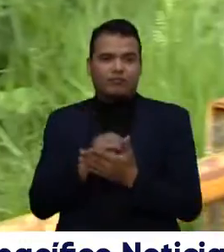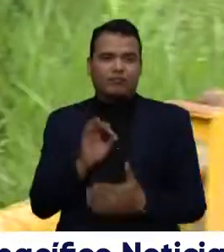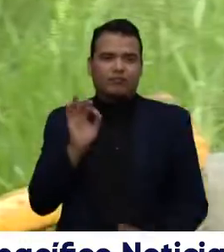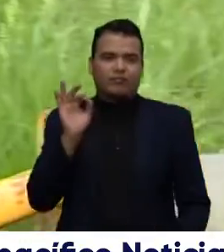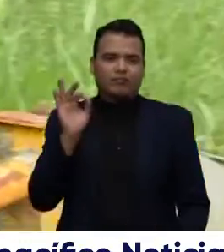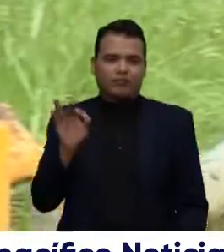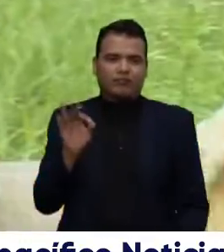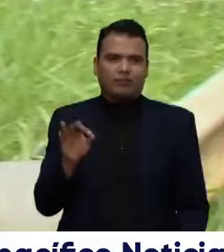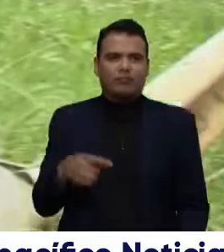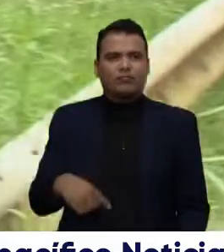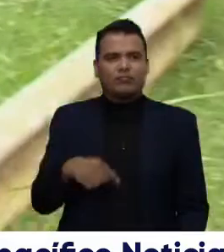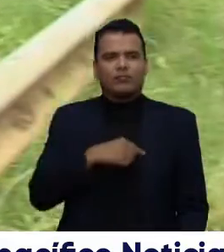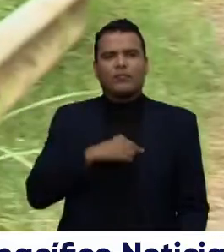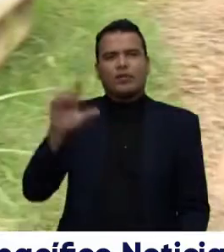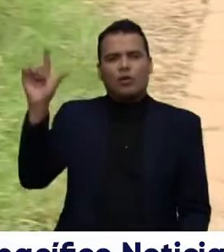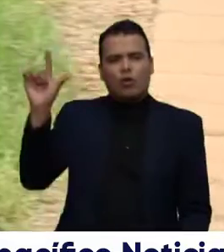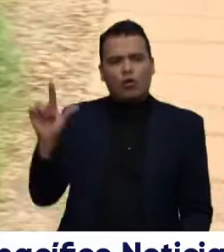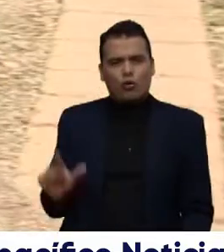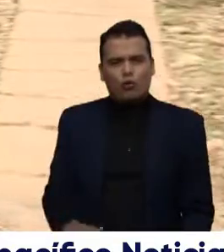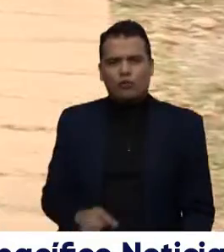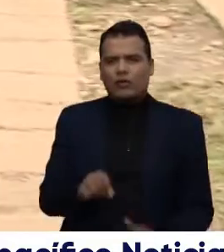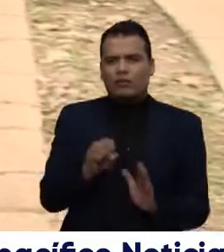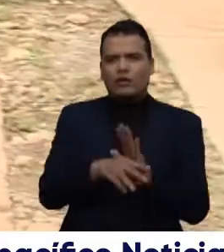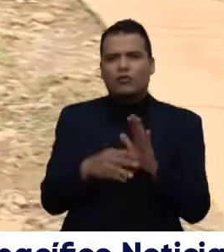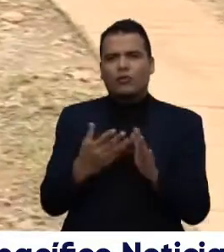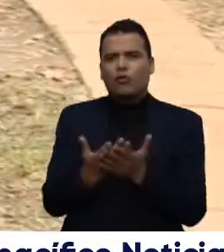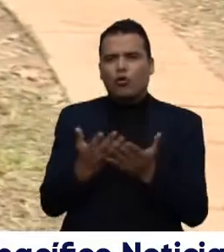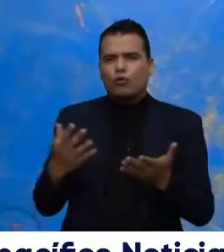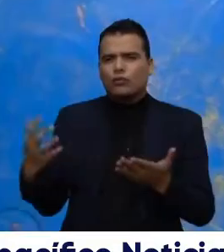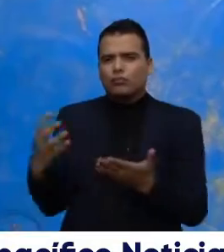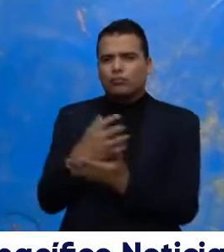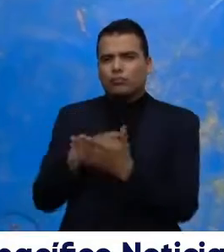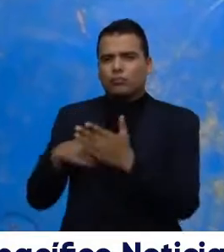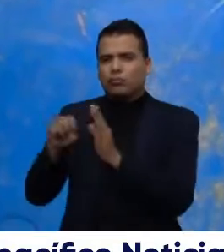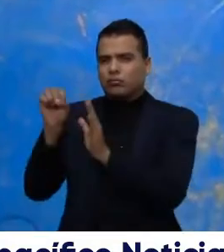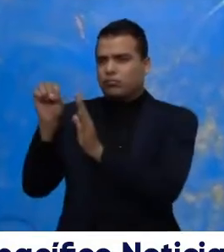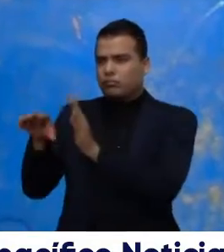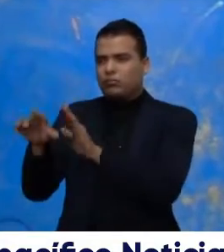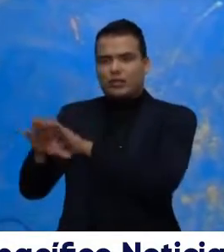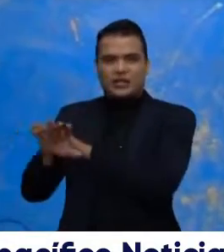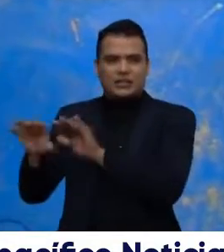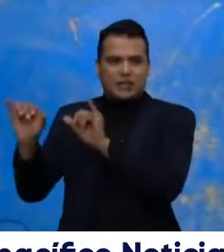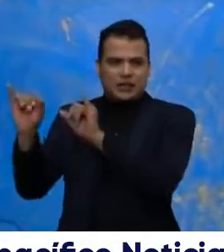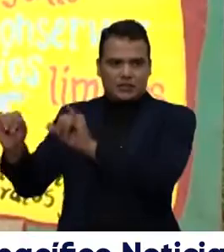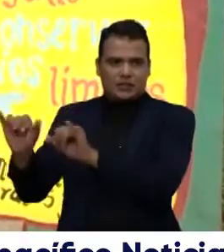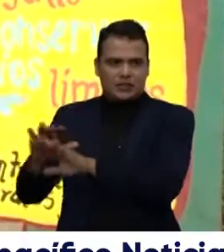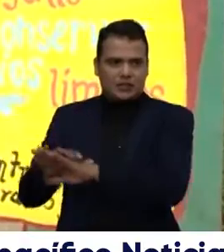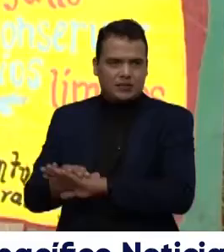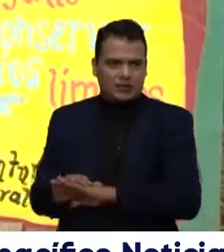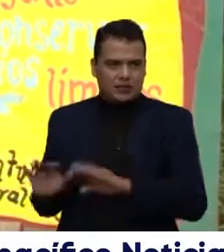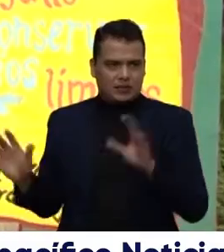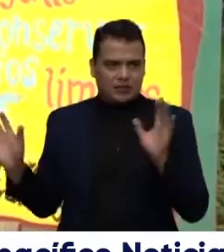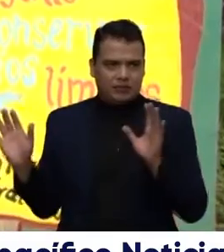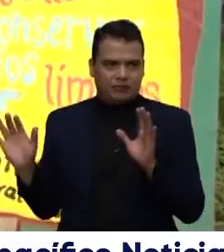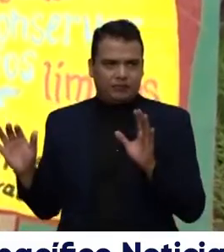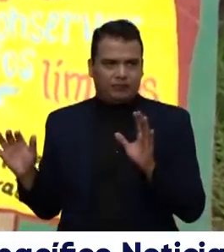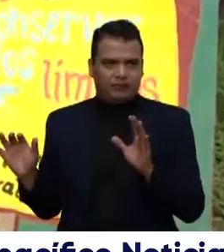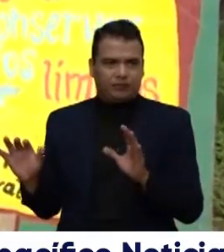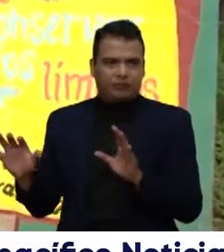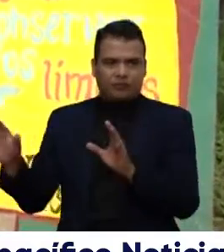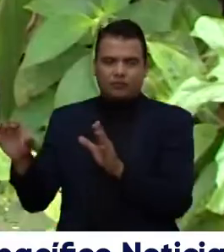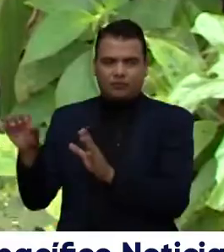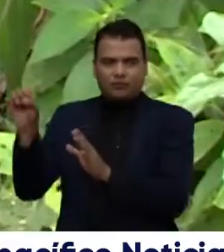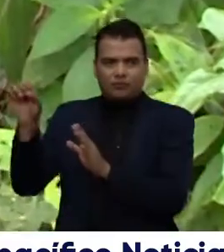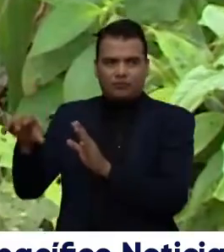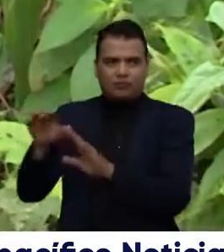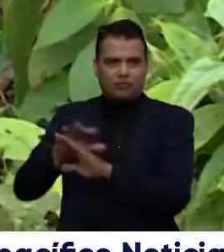lunes nos venimos recogiendo las basuras y las dejamos en el puesto, que la basura no arrime y no hasta allá está el control, hasta allá está la caseta de